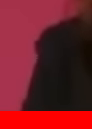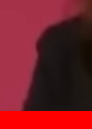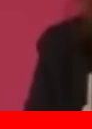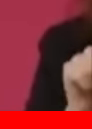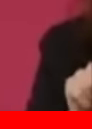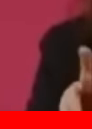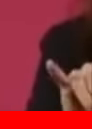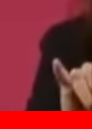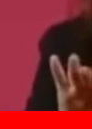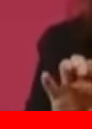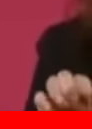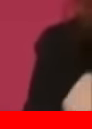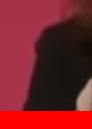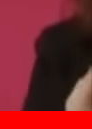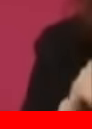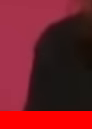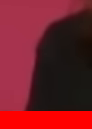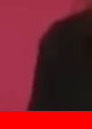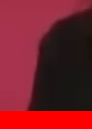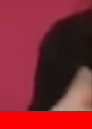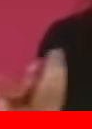hable de nada.